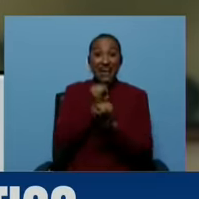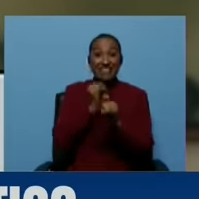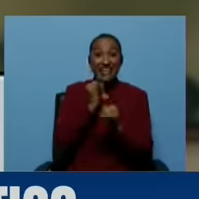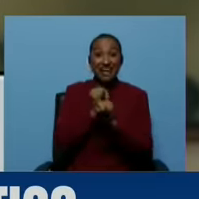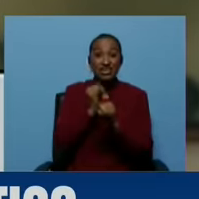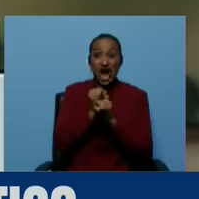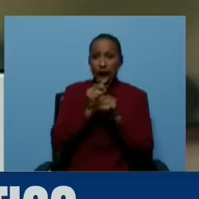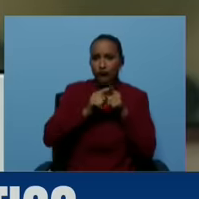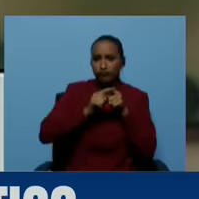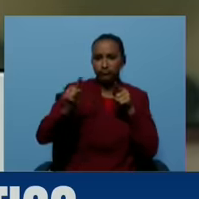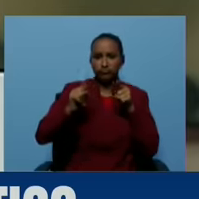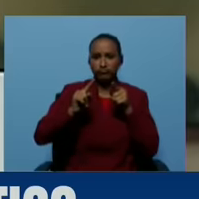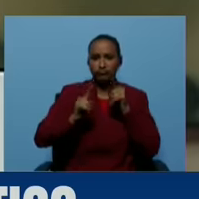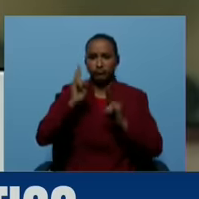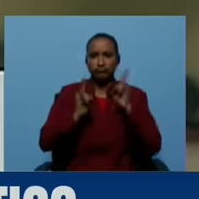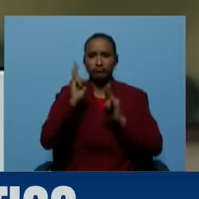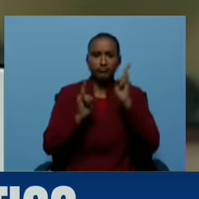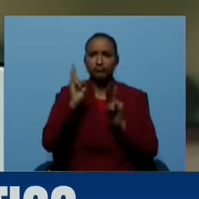por segundo.